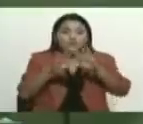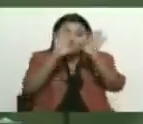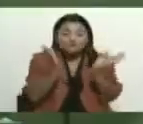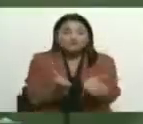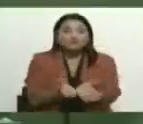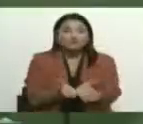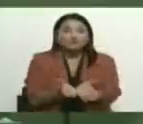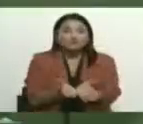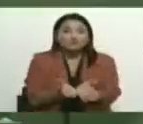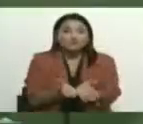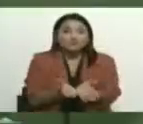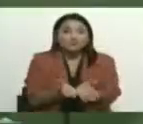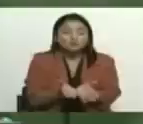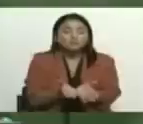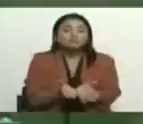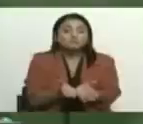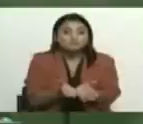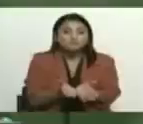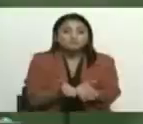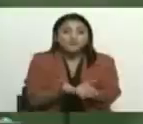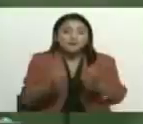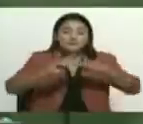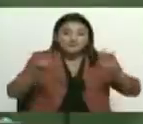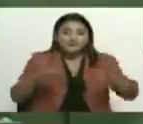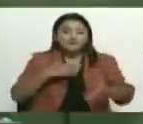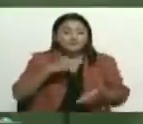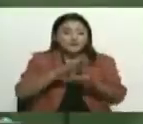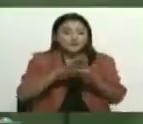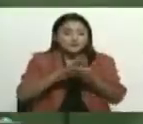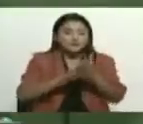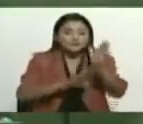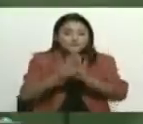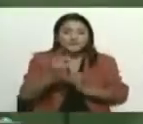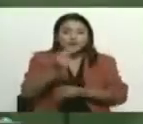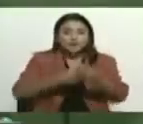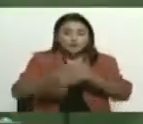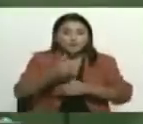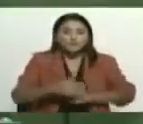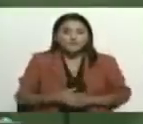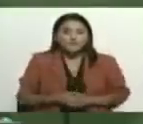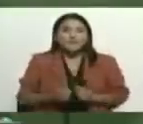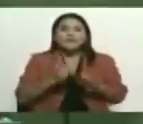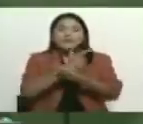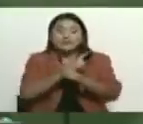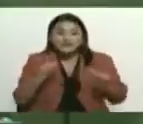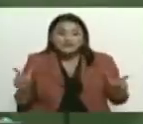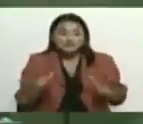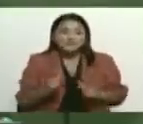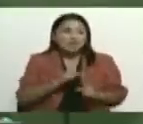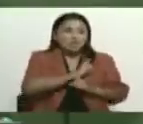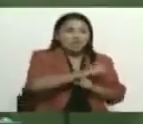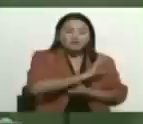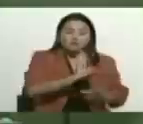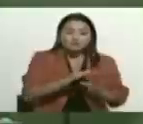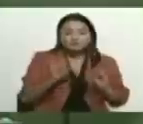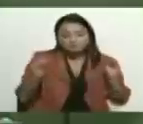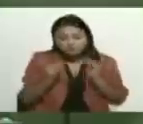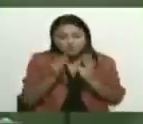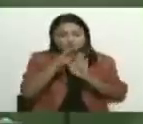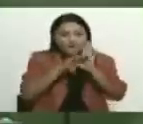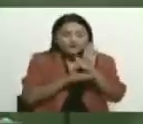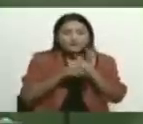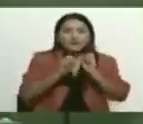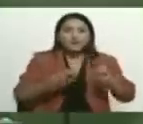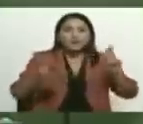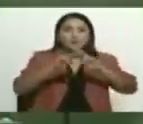mundo pluripolar y multicéntrico de paz y prosperidad económica, libre de hegemonías, anclado en la Carta de Naciones Unidas,